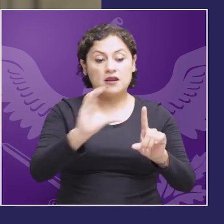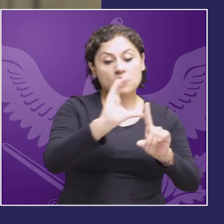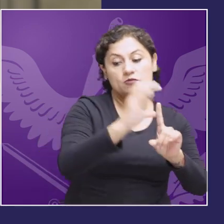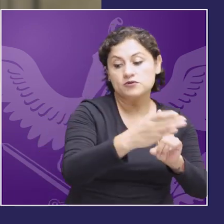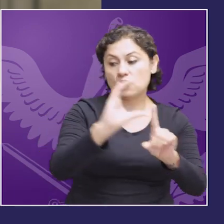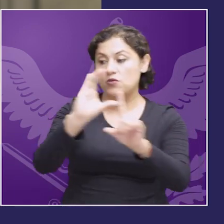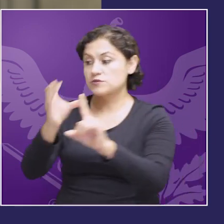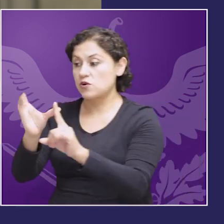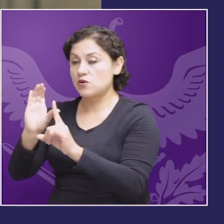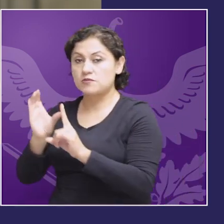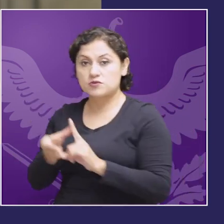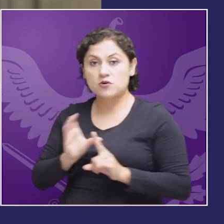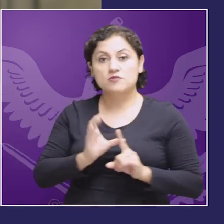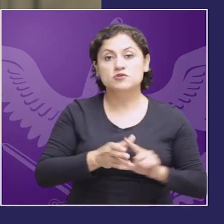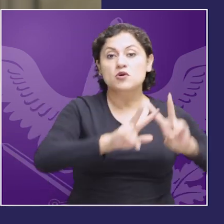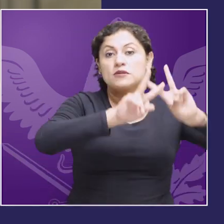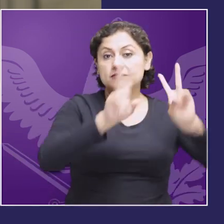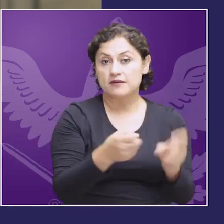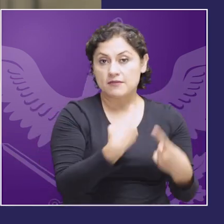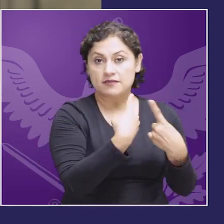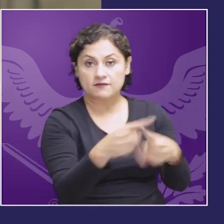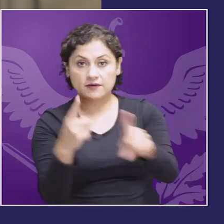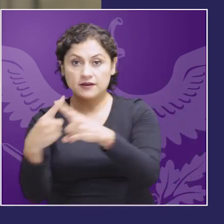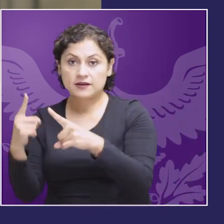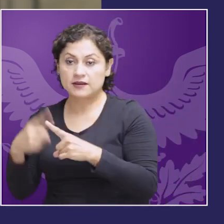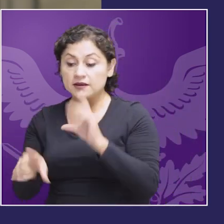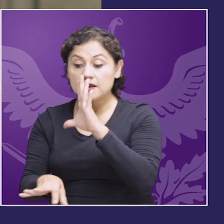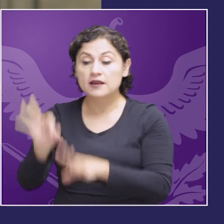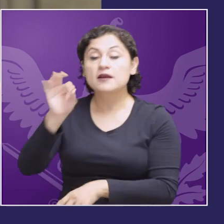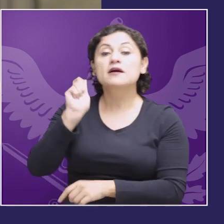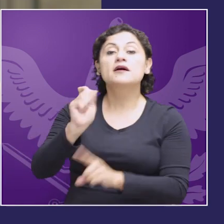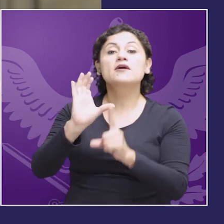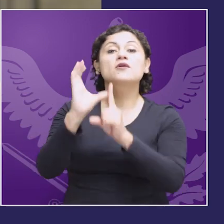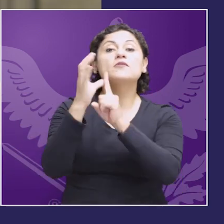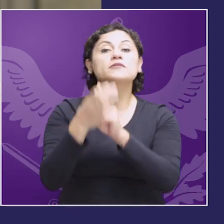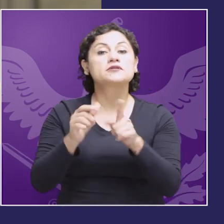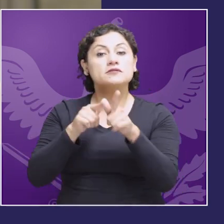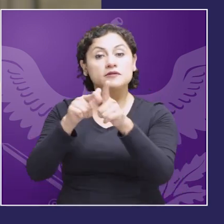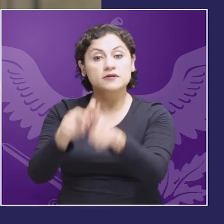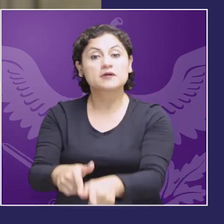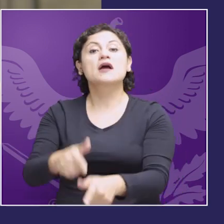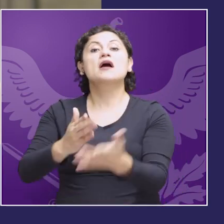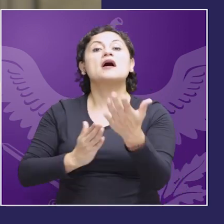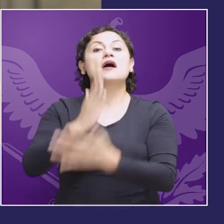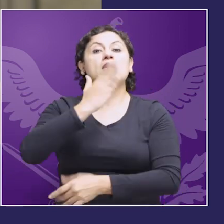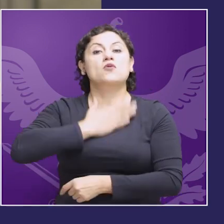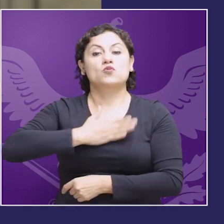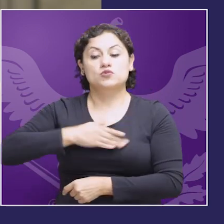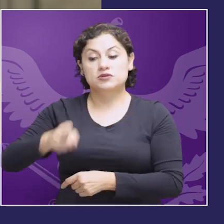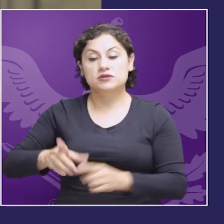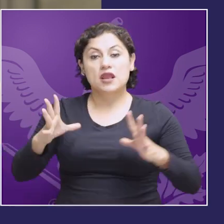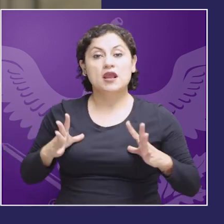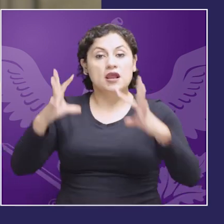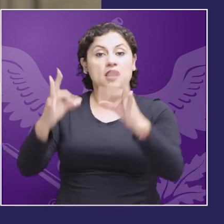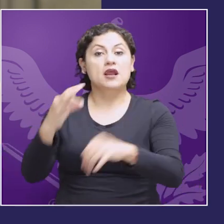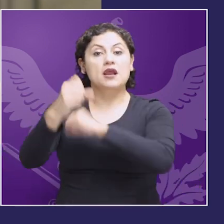comisiones temáticas diferentes, y una de ellas es la Comisión Permanente de Género y Acceso a la Justicia, que se creó en el